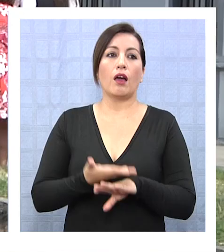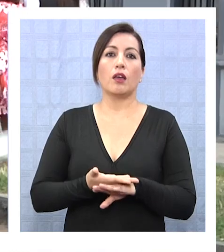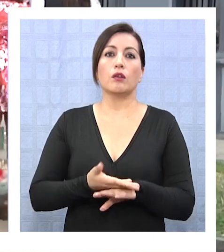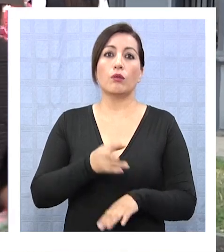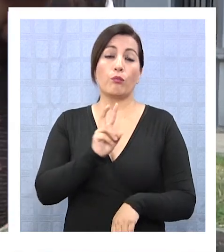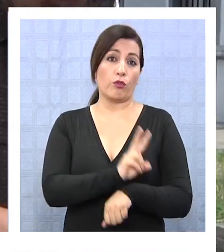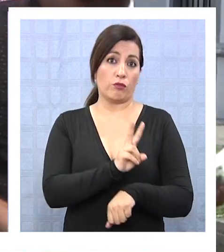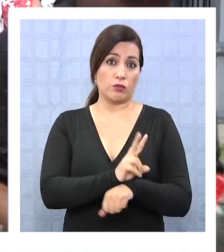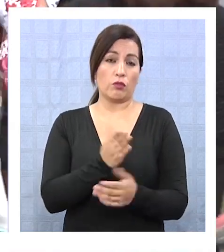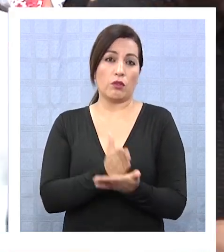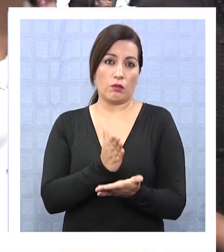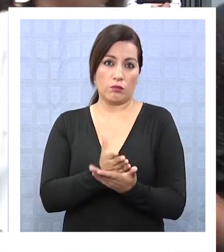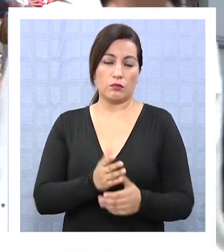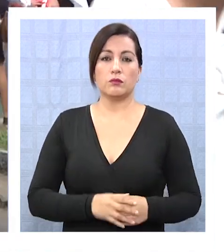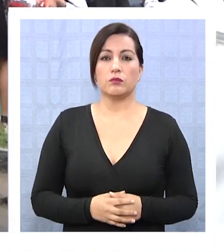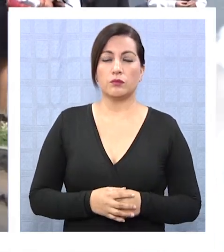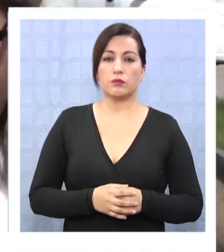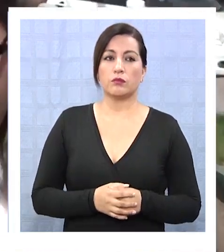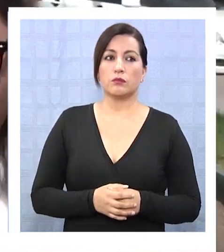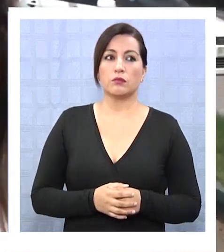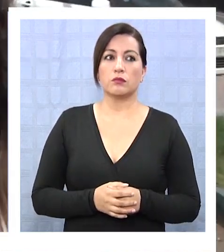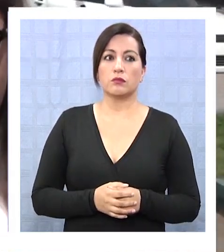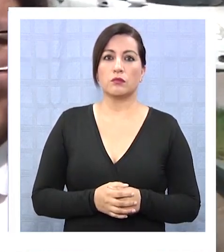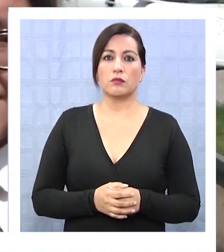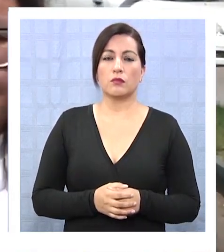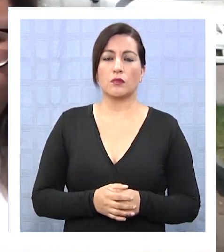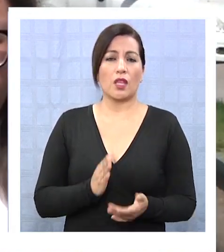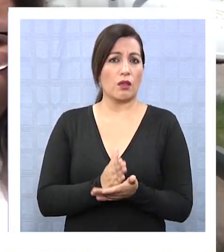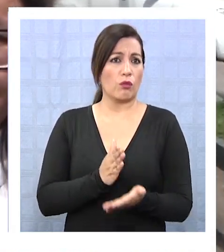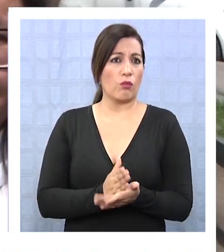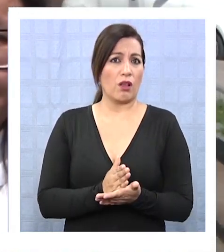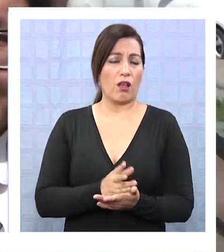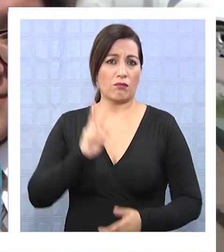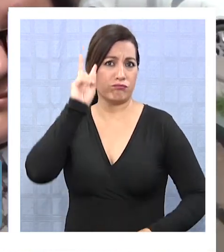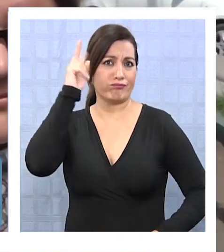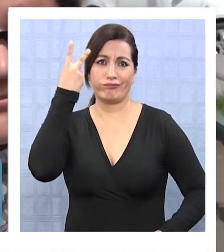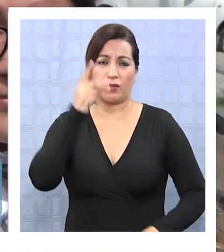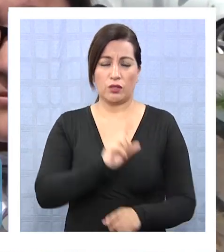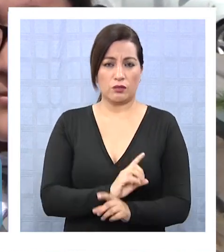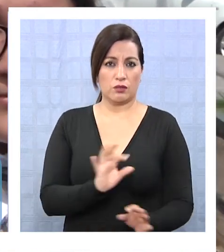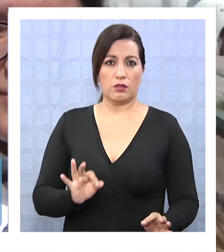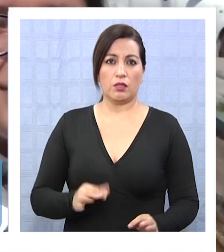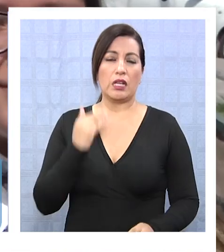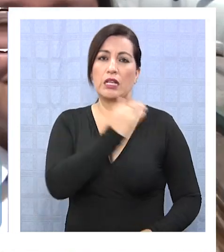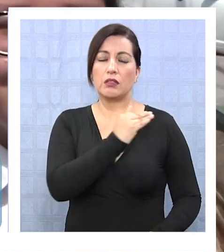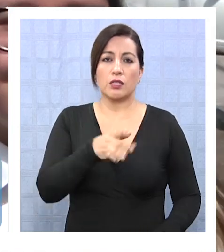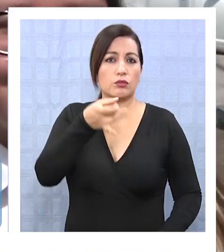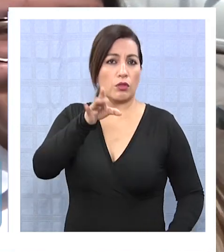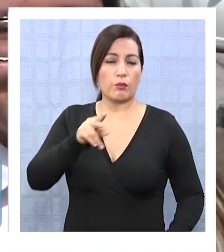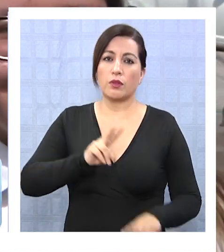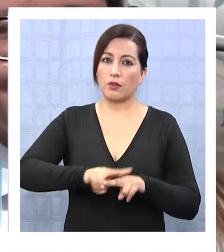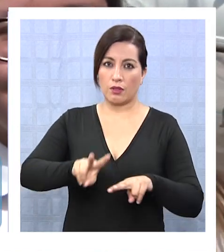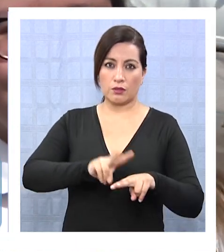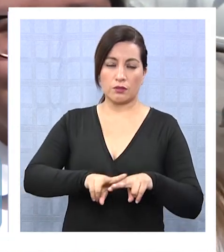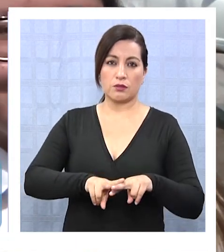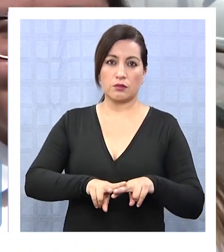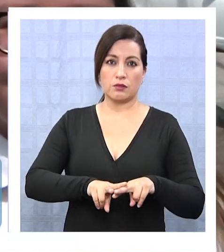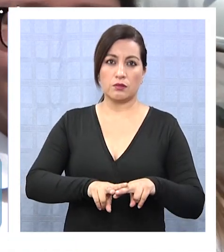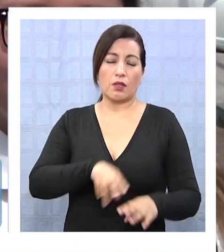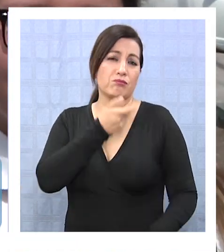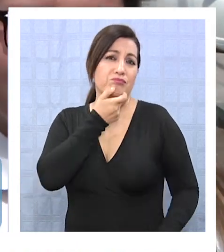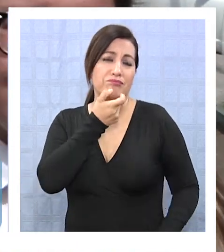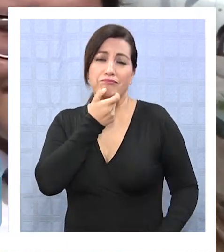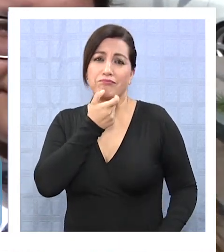presencia de profesores del colegio. Una intransigencia del colegio, yo considero que las niñas solamente estaban haciendo una